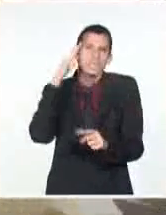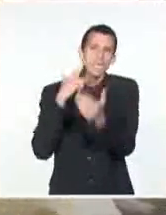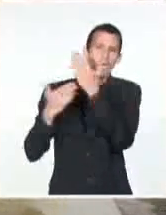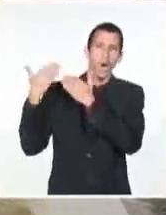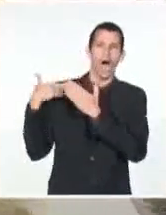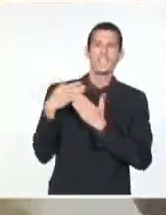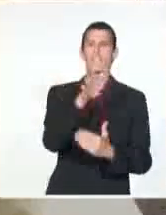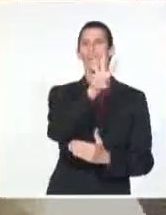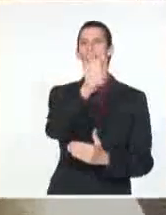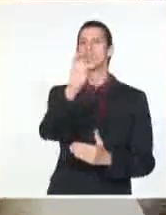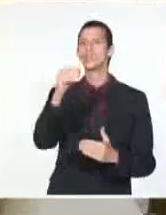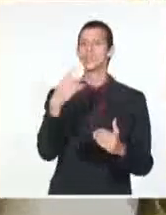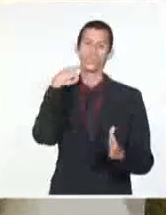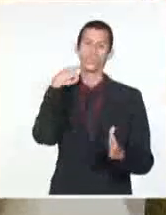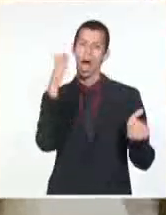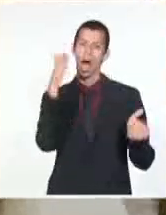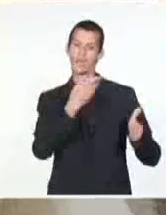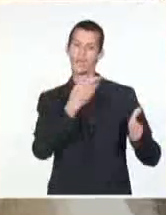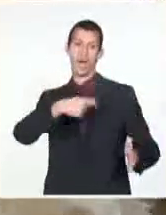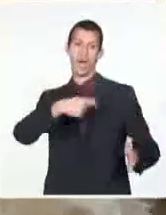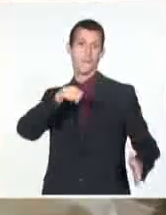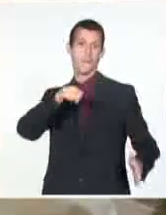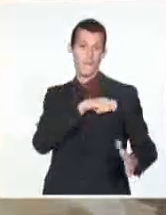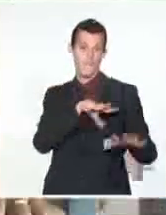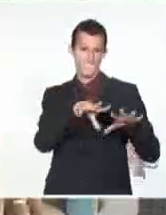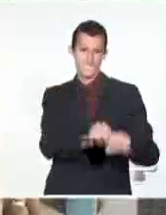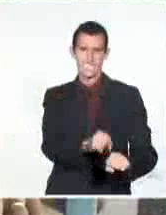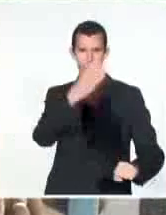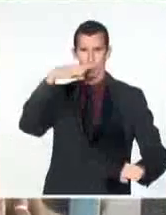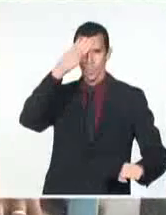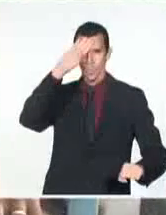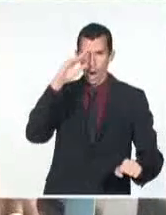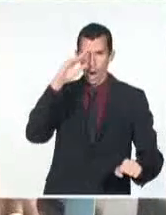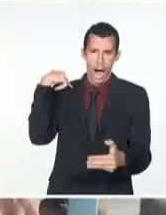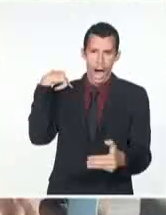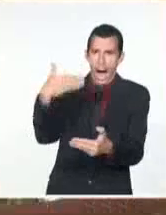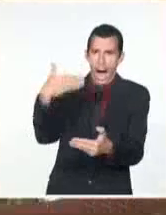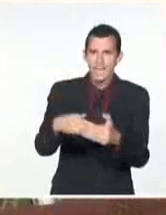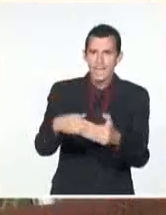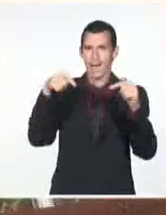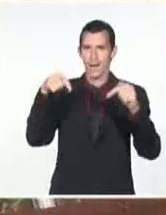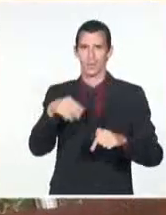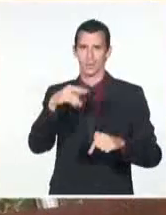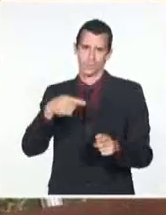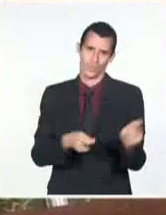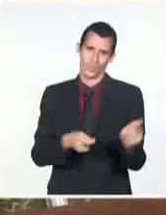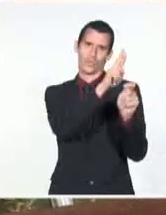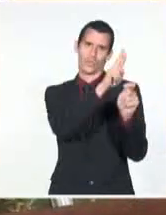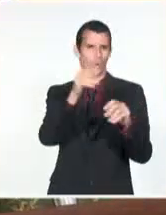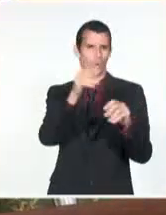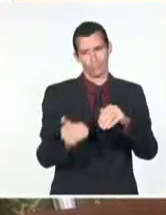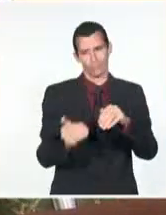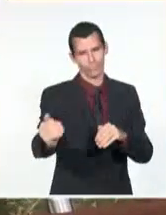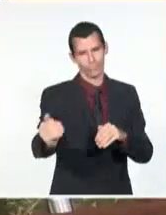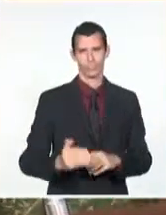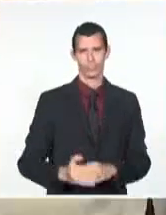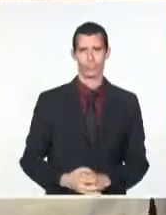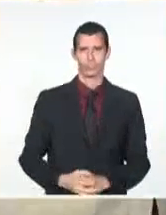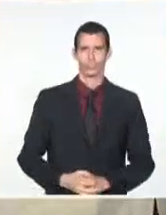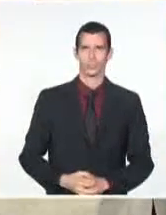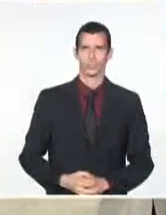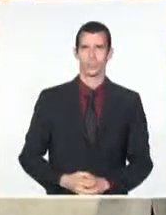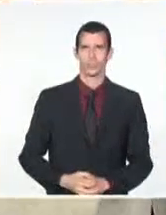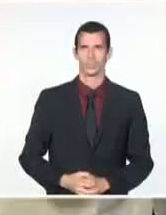la preservación y la defensa de nuestra revolución. El magno evento fue oportuno para entregar el premio del Concurso Nacional